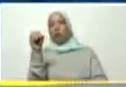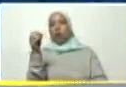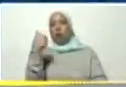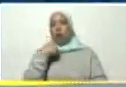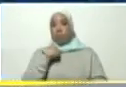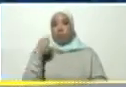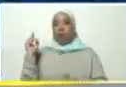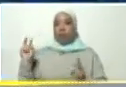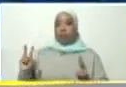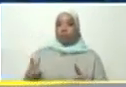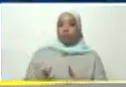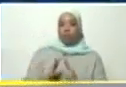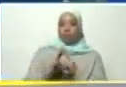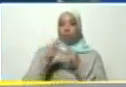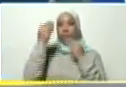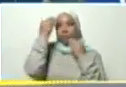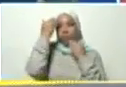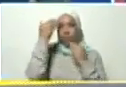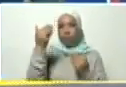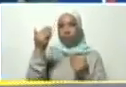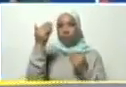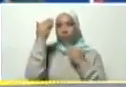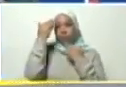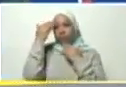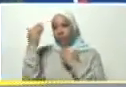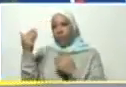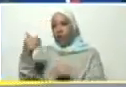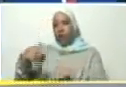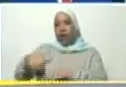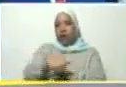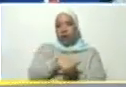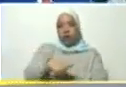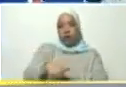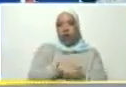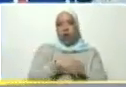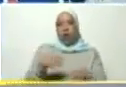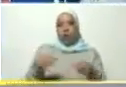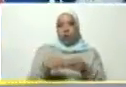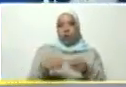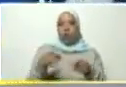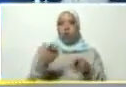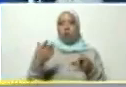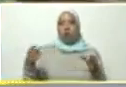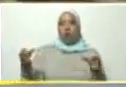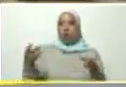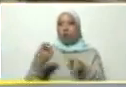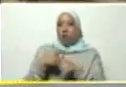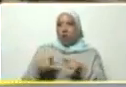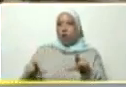a saludarnos en pasillos en salas de reuniones bilaterales